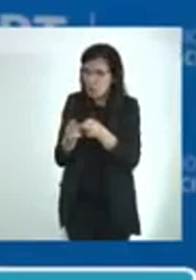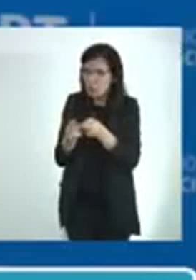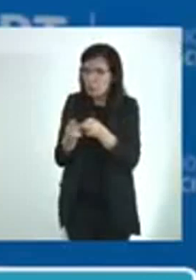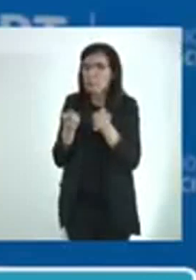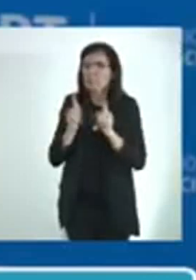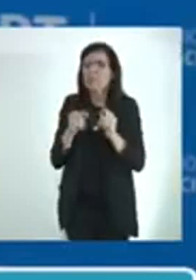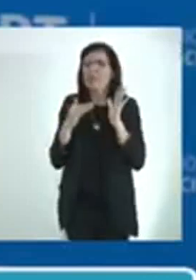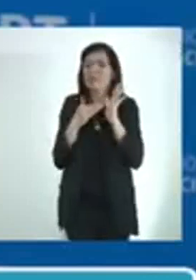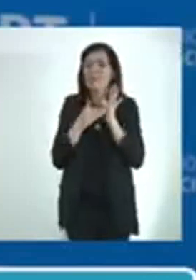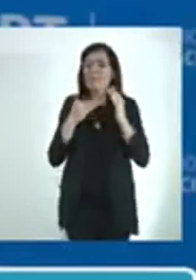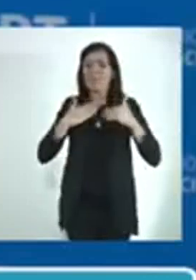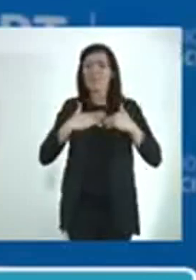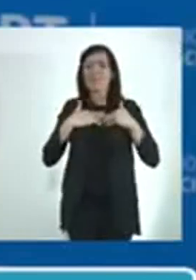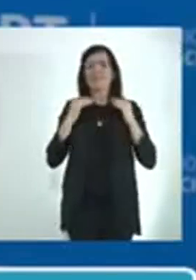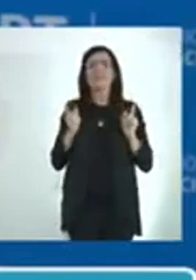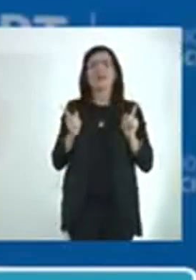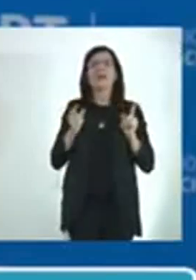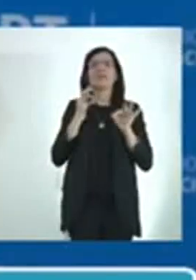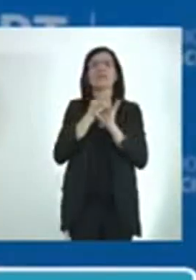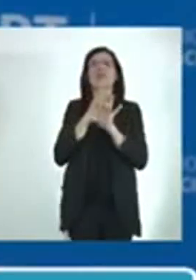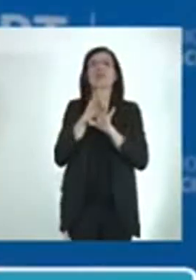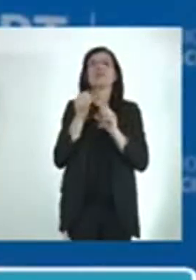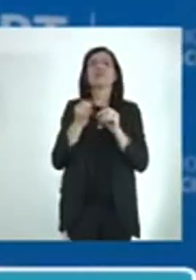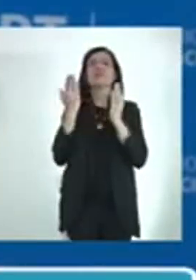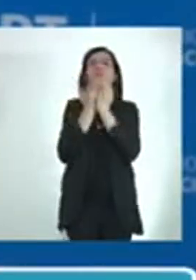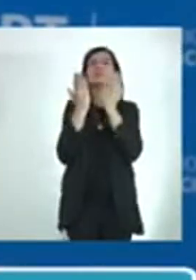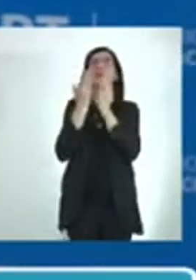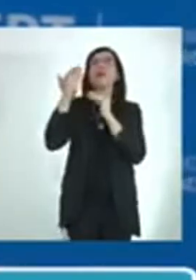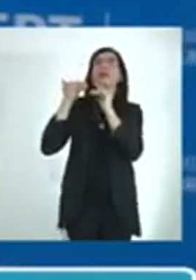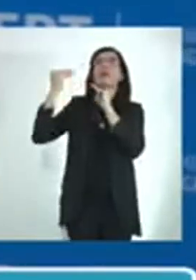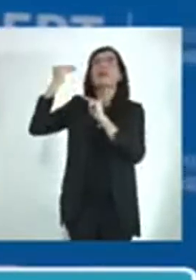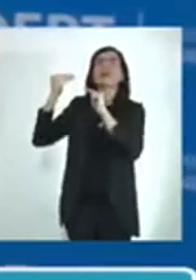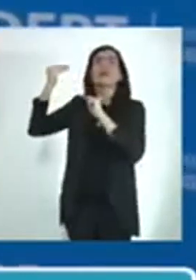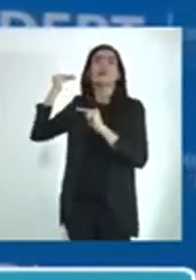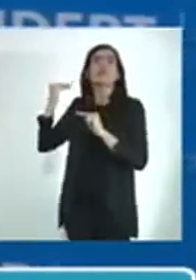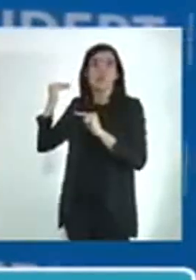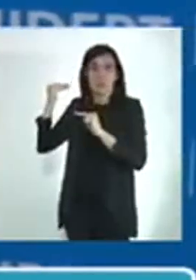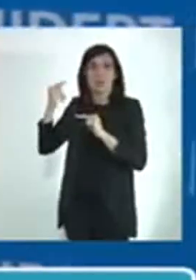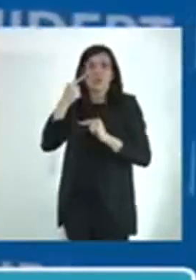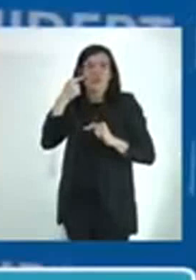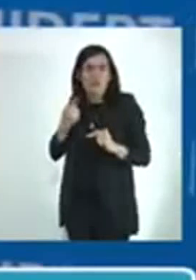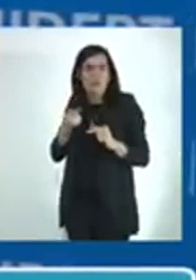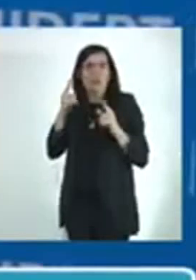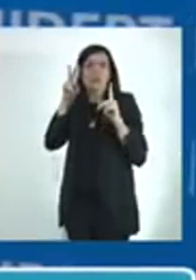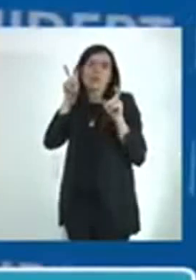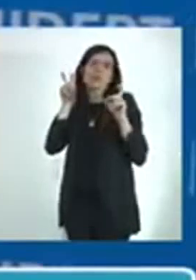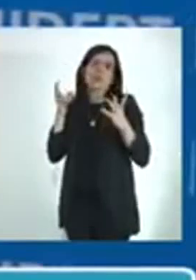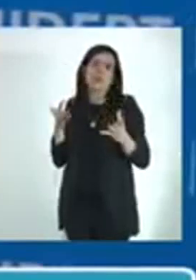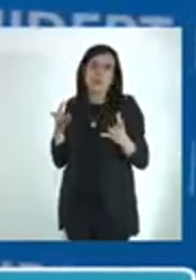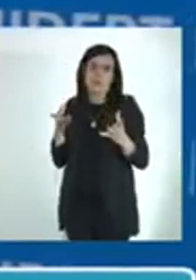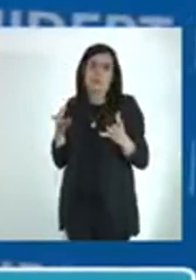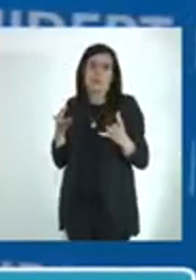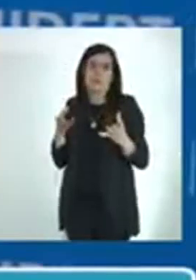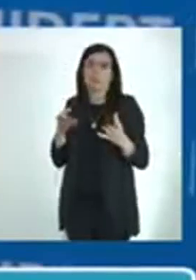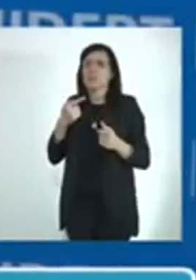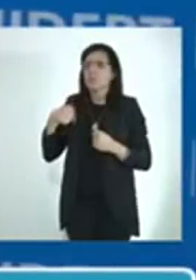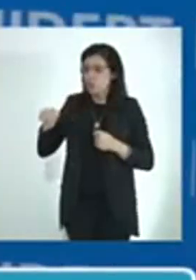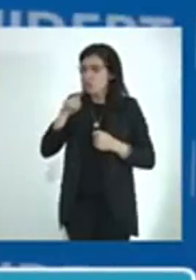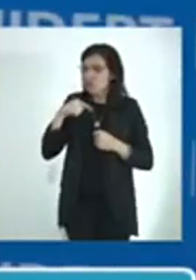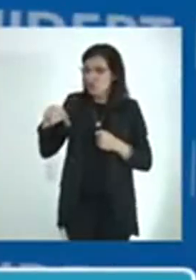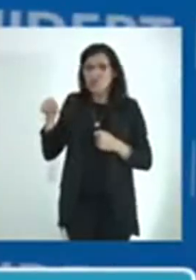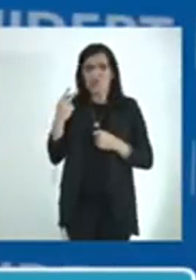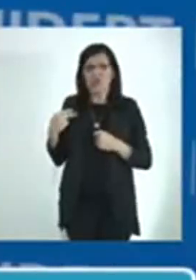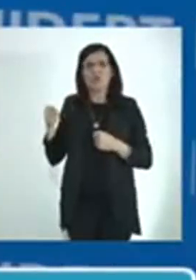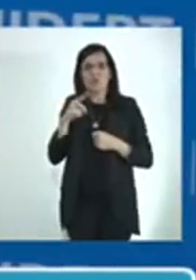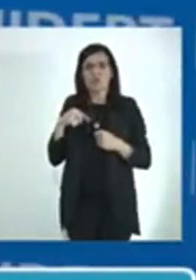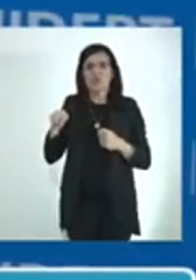un trayecto formativo sí. y que ha incorporado, ha aprendido la ESI como una herramienta para aplicar. Por otro lado, como equipo técnico, nosotros también formamos,